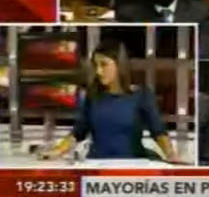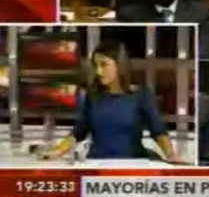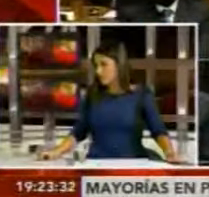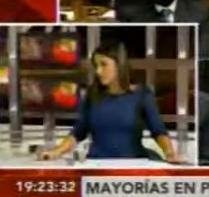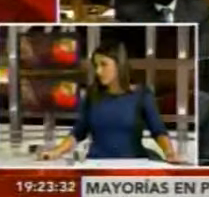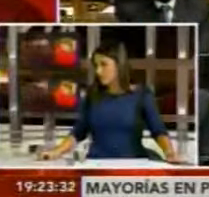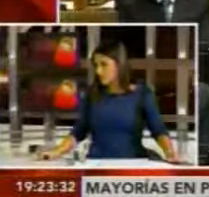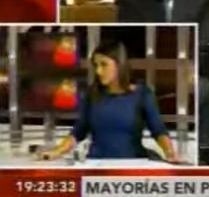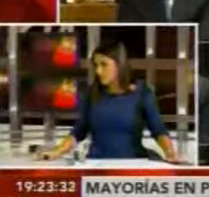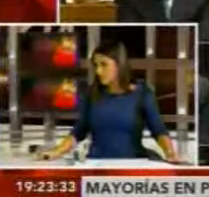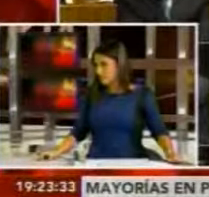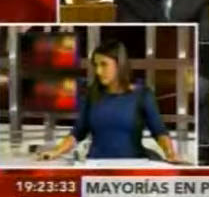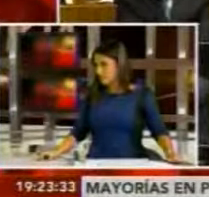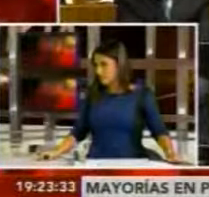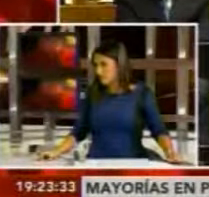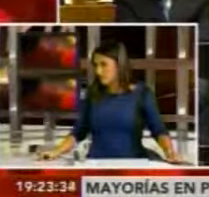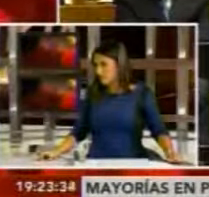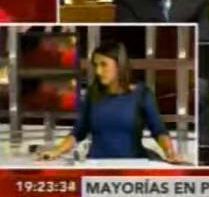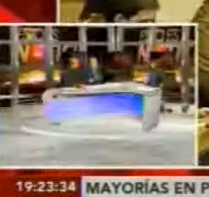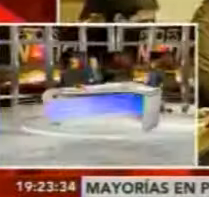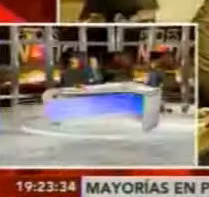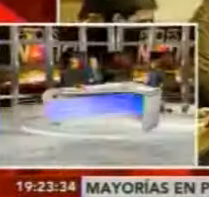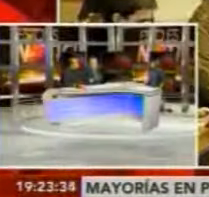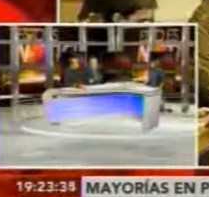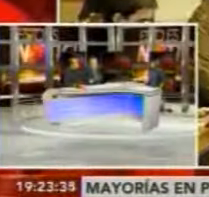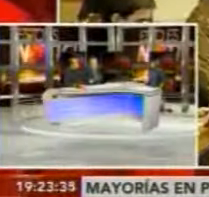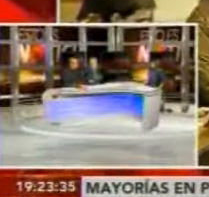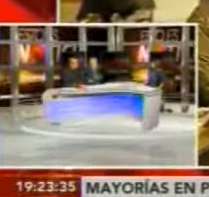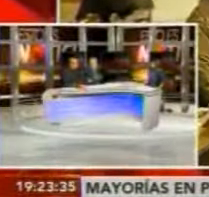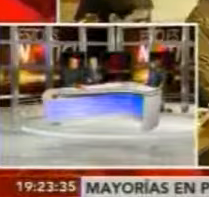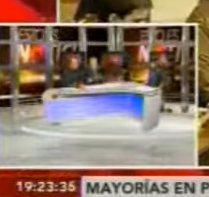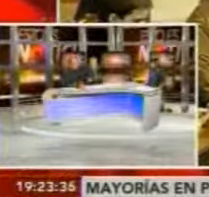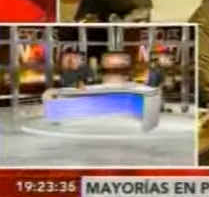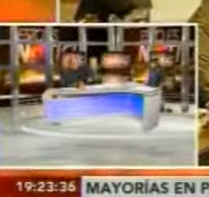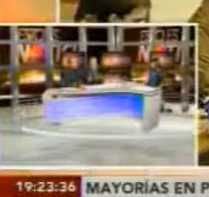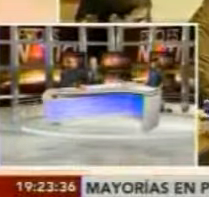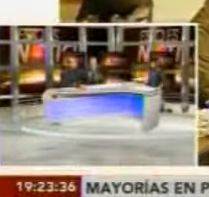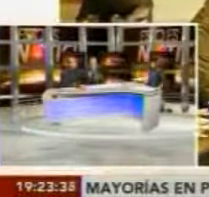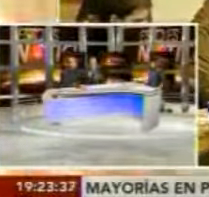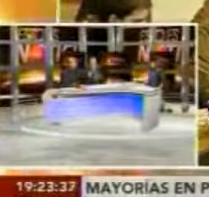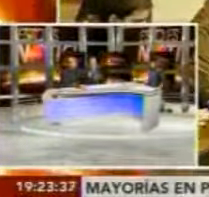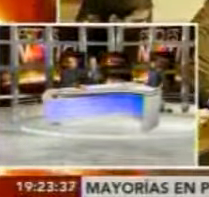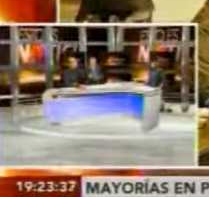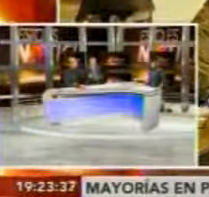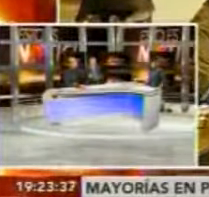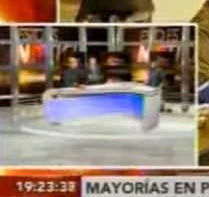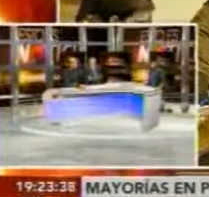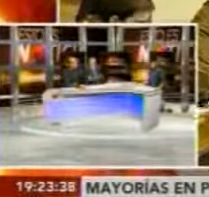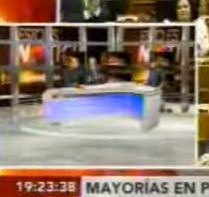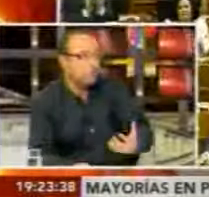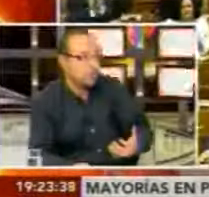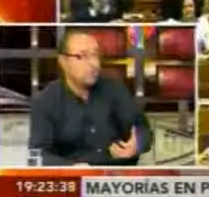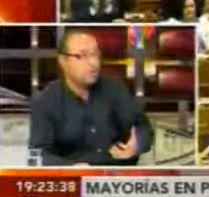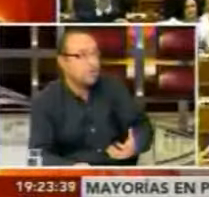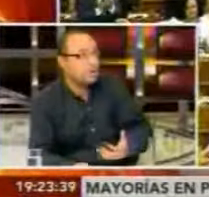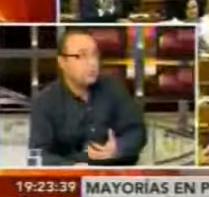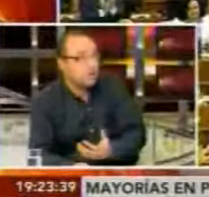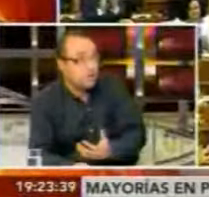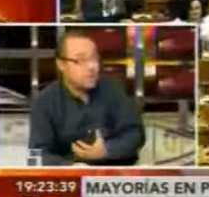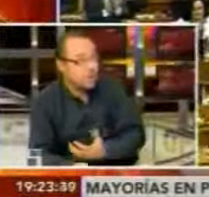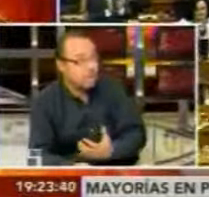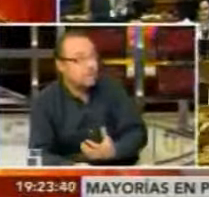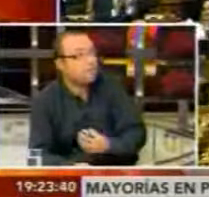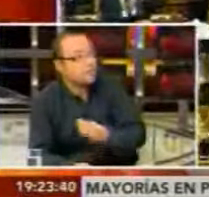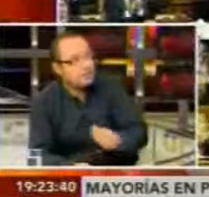diferencias programáticas legítimas que hay entre dos partidos que conforman un pacto político. Si yo digo que el liderazgo de la presidenta es mayor, lo que estoy diciendo es